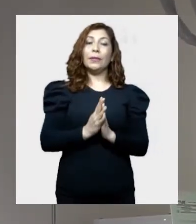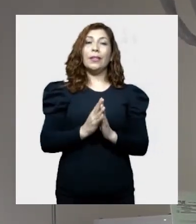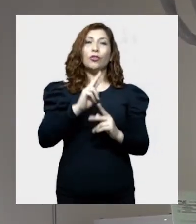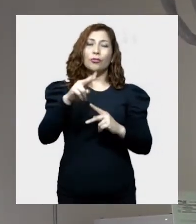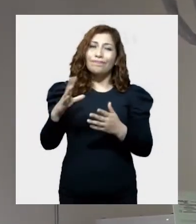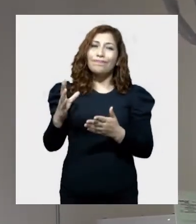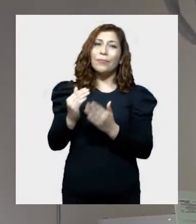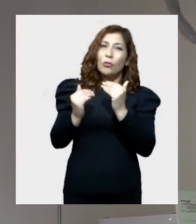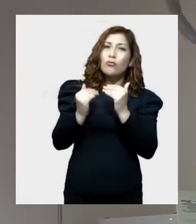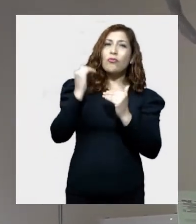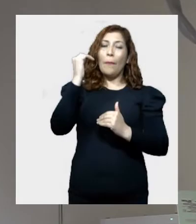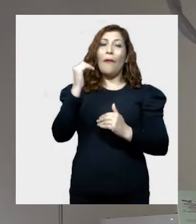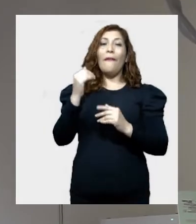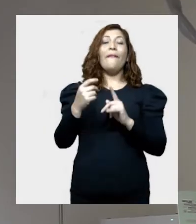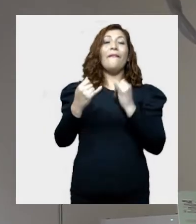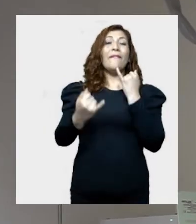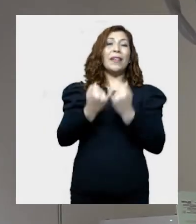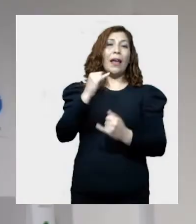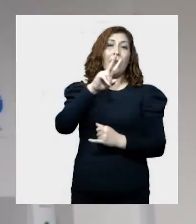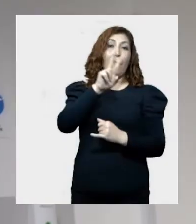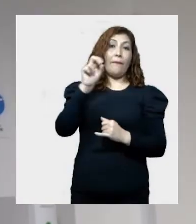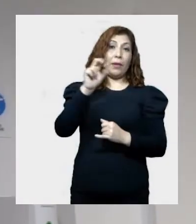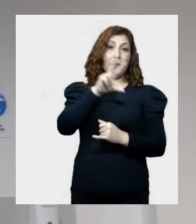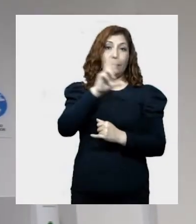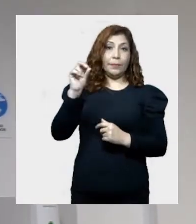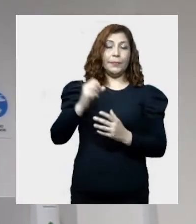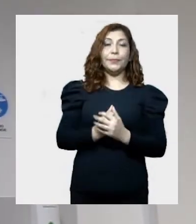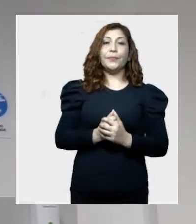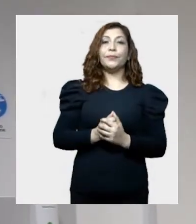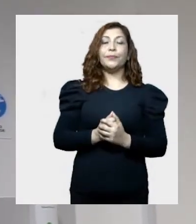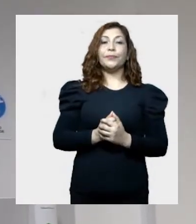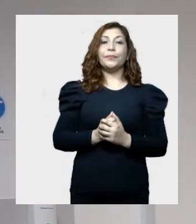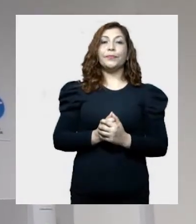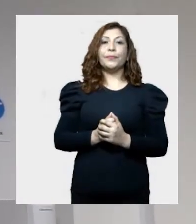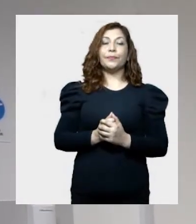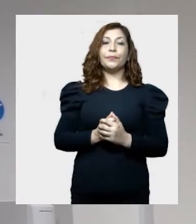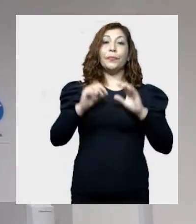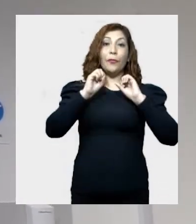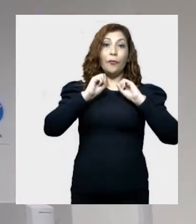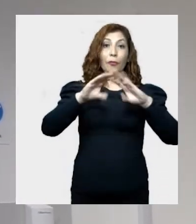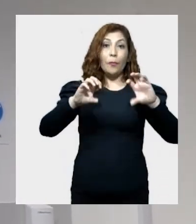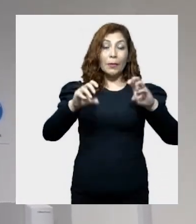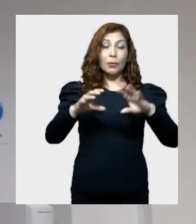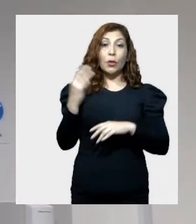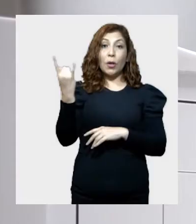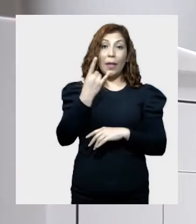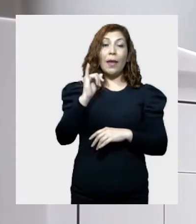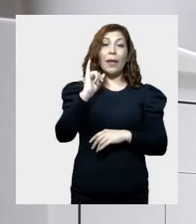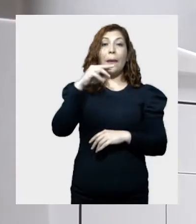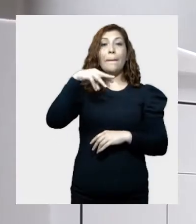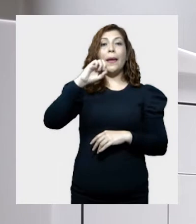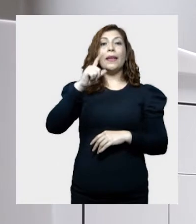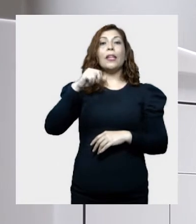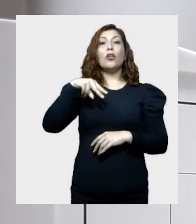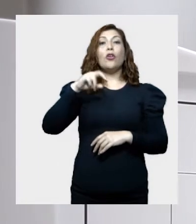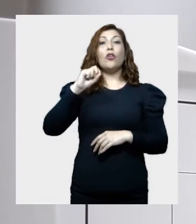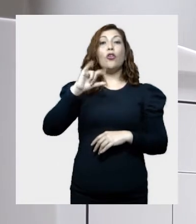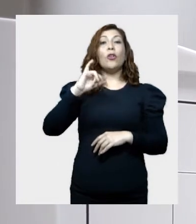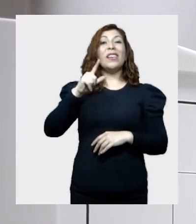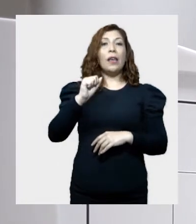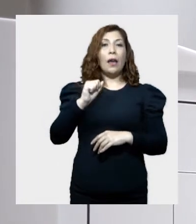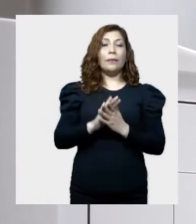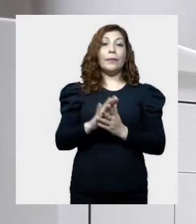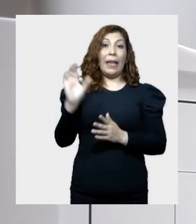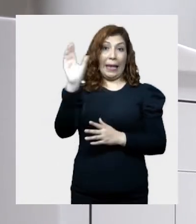compensamos hacia finales del 2020. En el área de formación de la unidad de imagenología, podemos destacar que